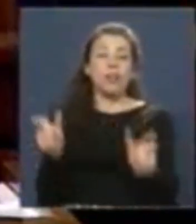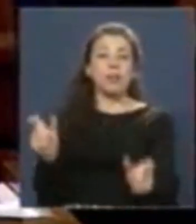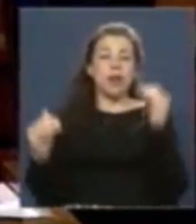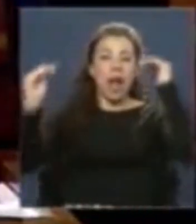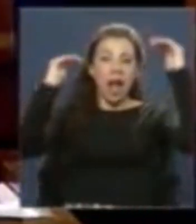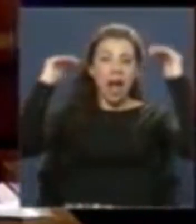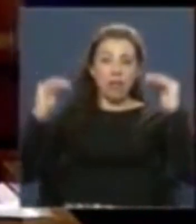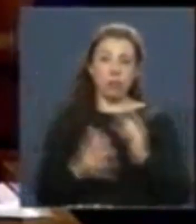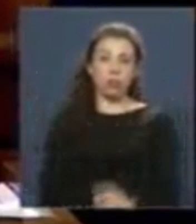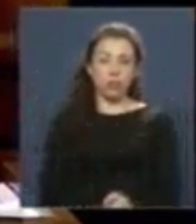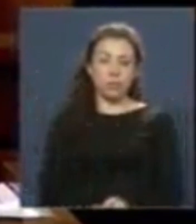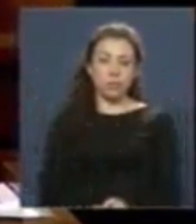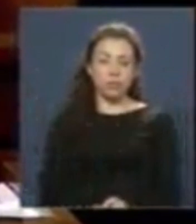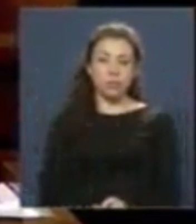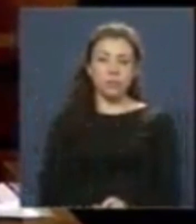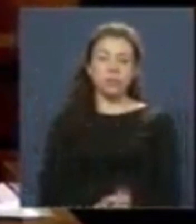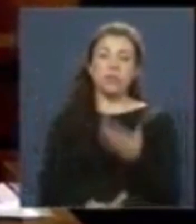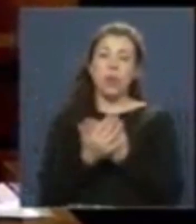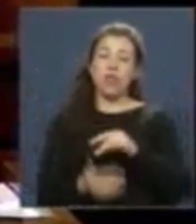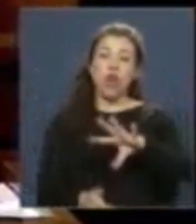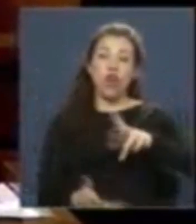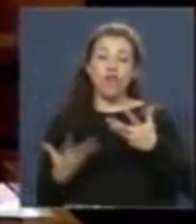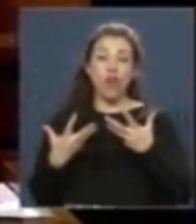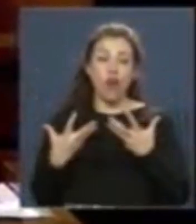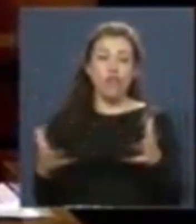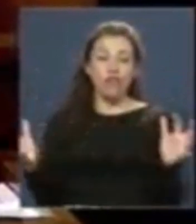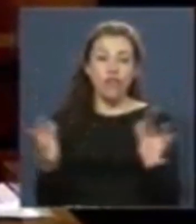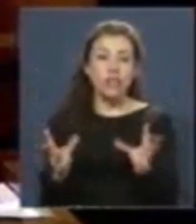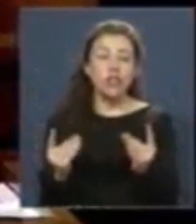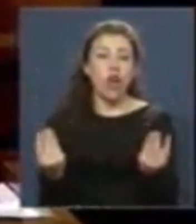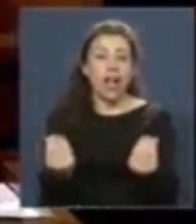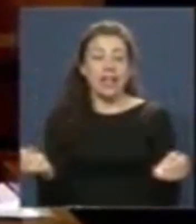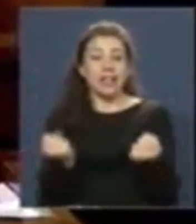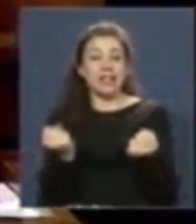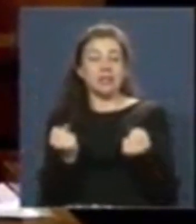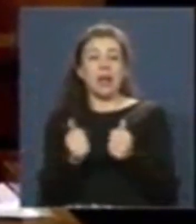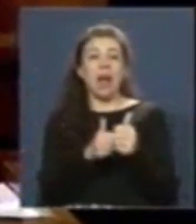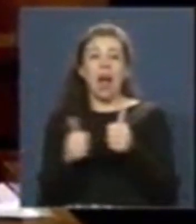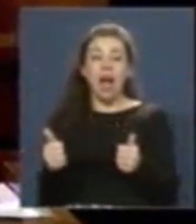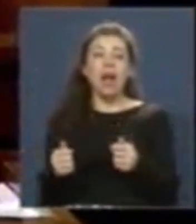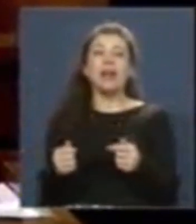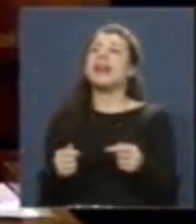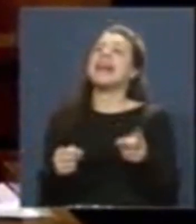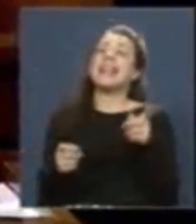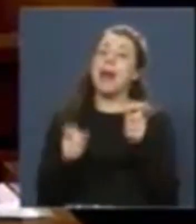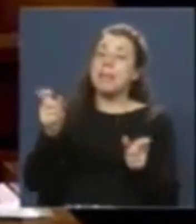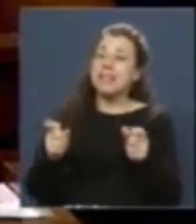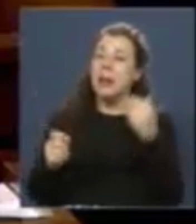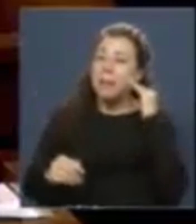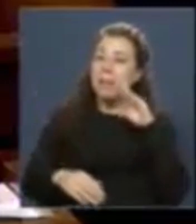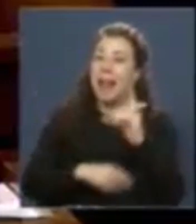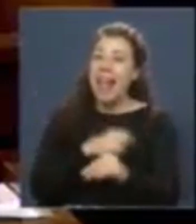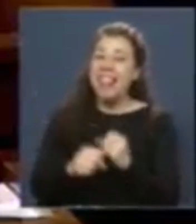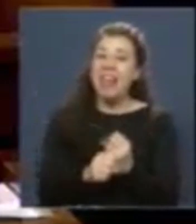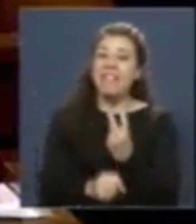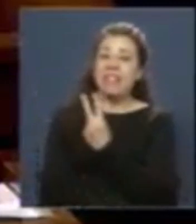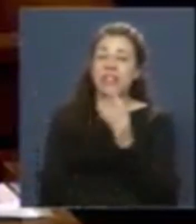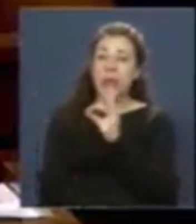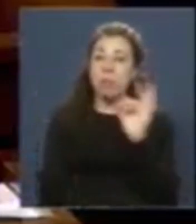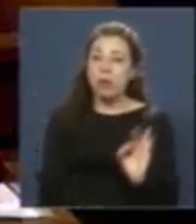Debemos considerar que en el caso de los robos con violencia e intimidación, la autoría de menores de edad es de un